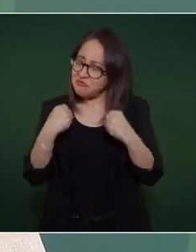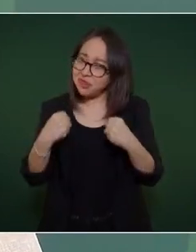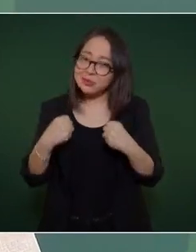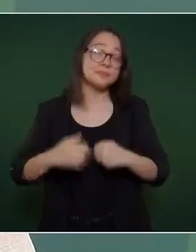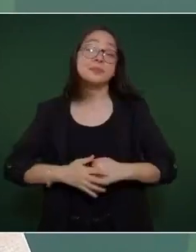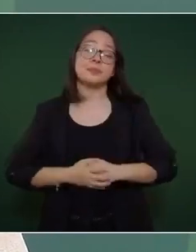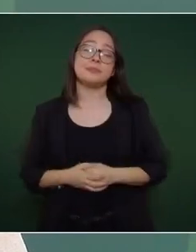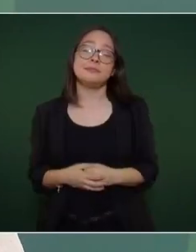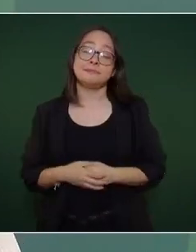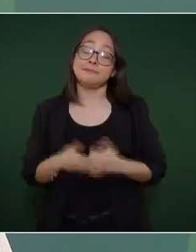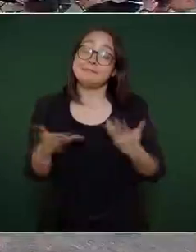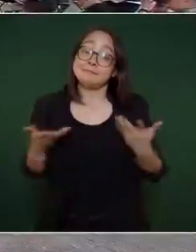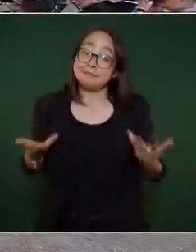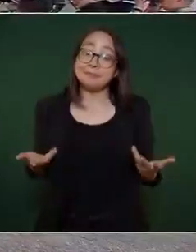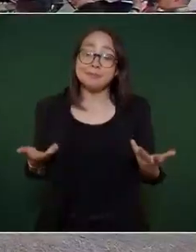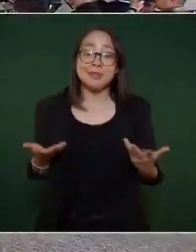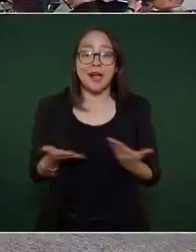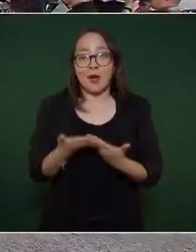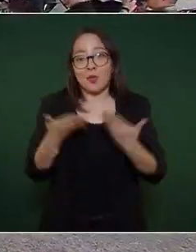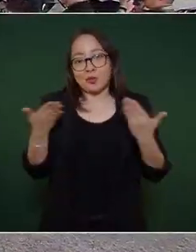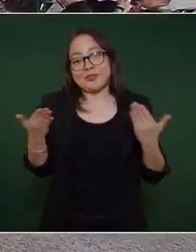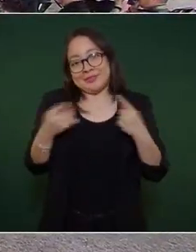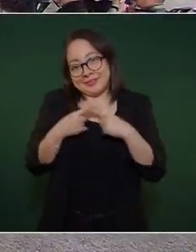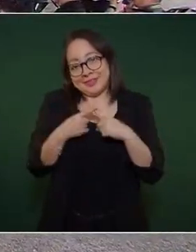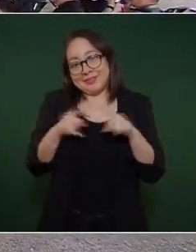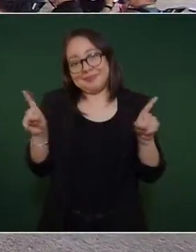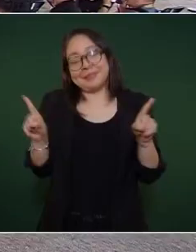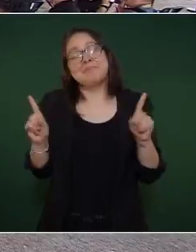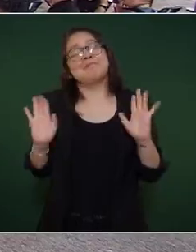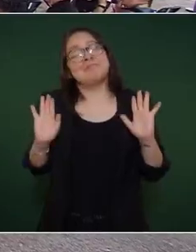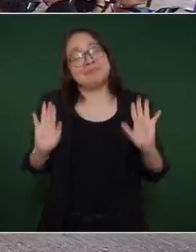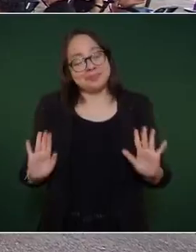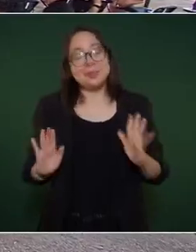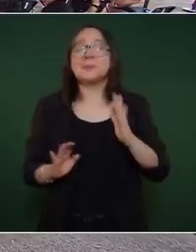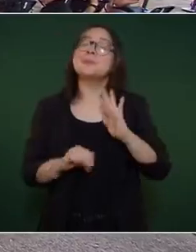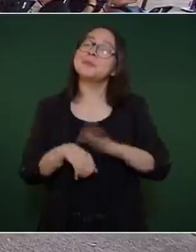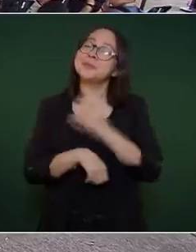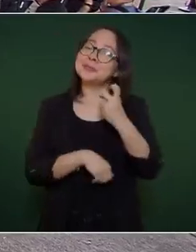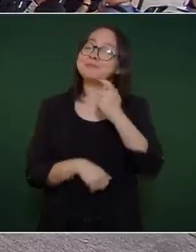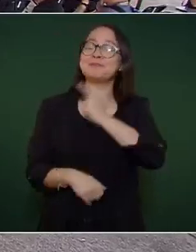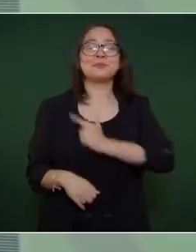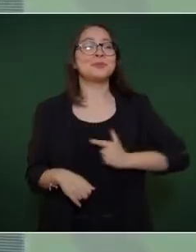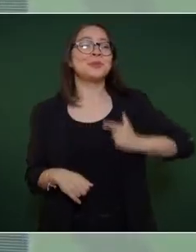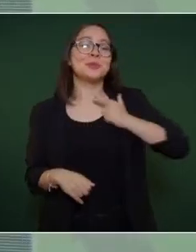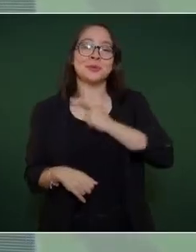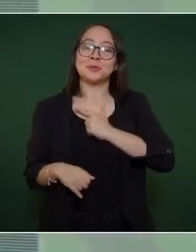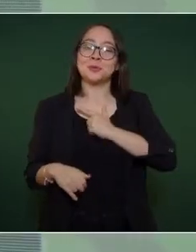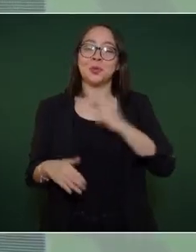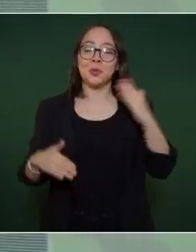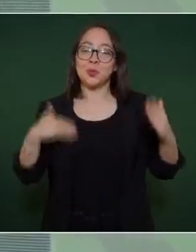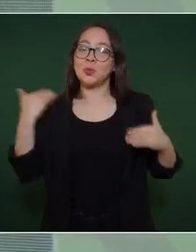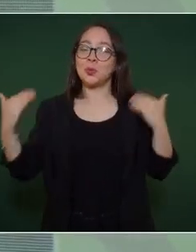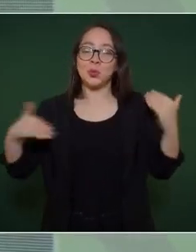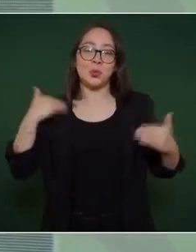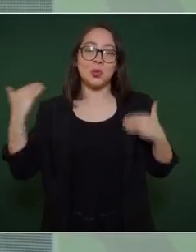Entonces, ahora es distinto y por eso nos da muchísimo gusto que en